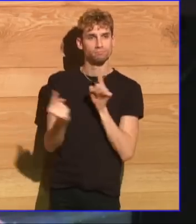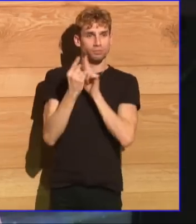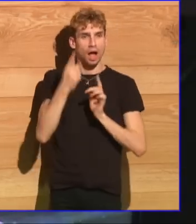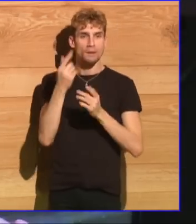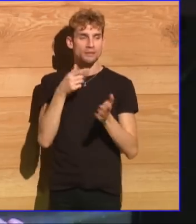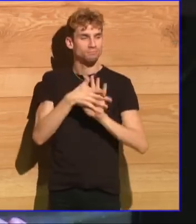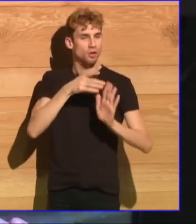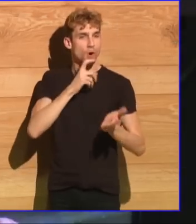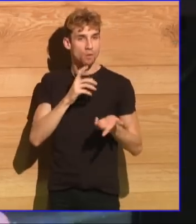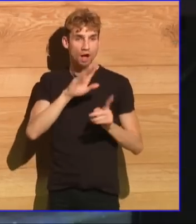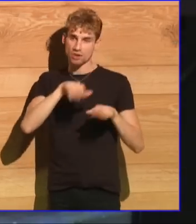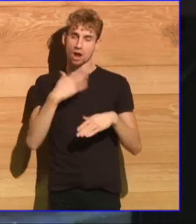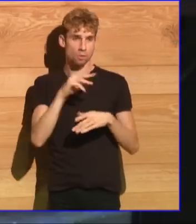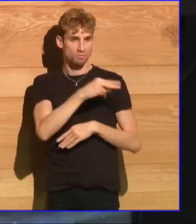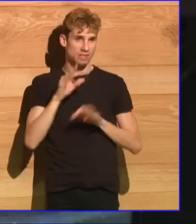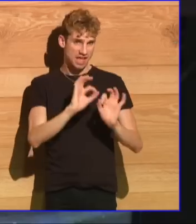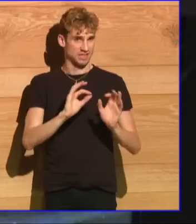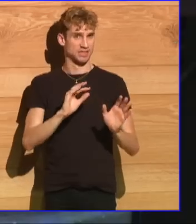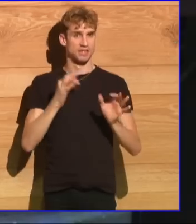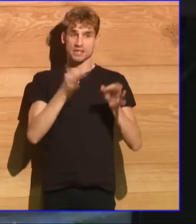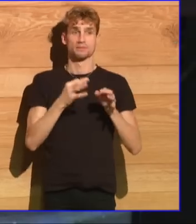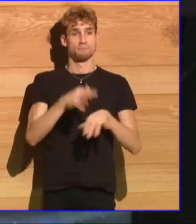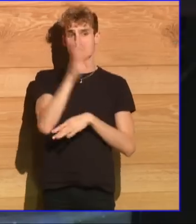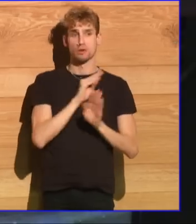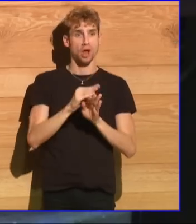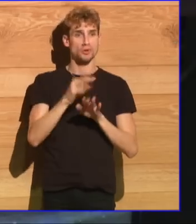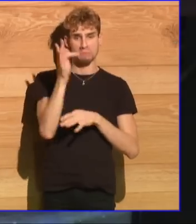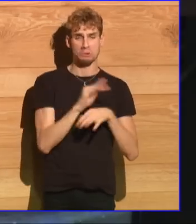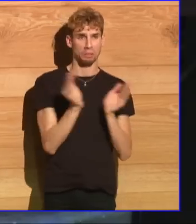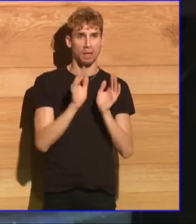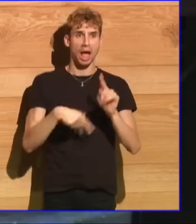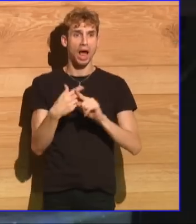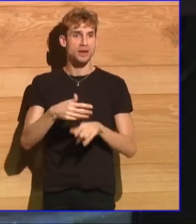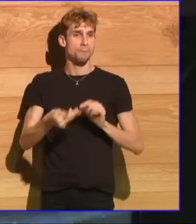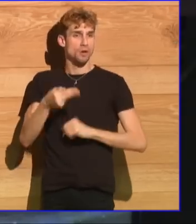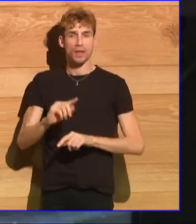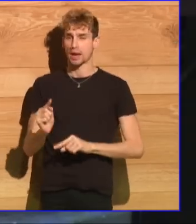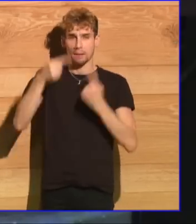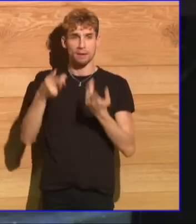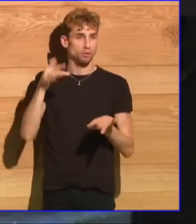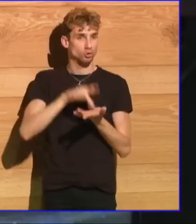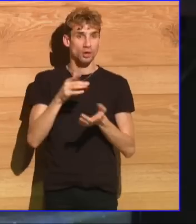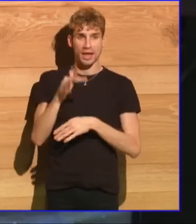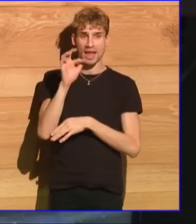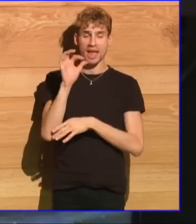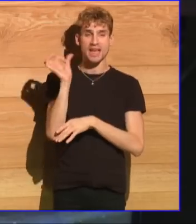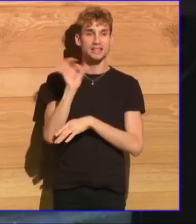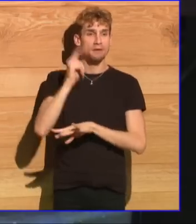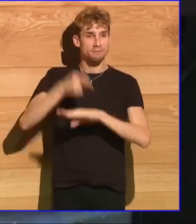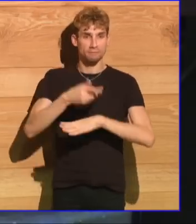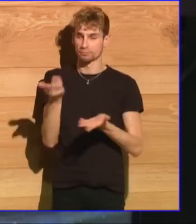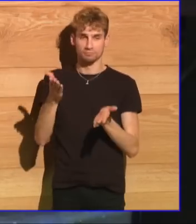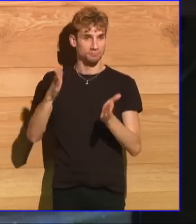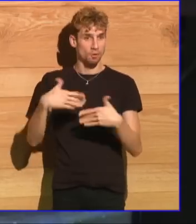se resume a eso, desde sus películas pequeñas a las más grandes. Eso no pasa en las películas de Spielberg y no pasa nada. Y tiene